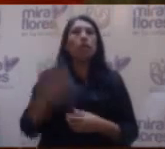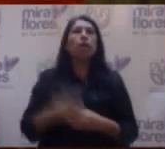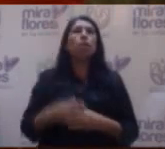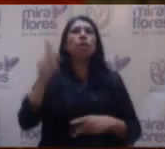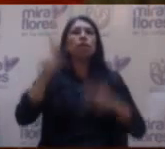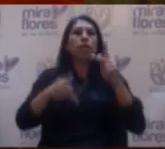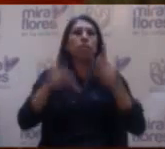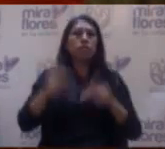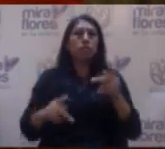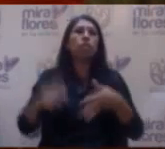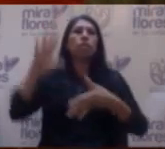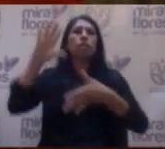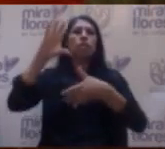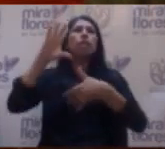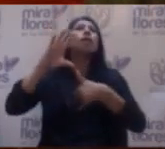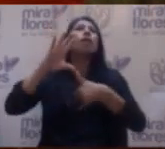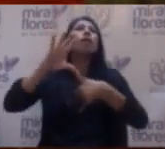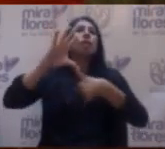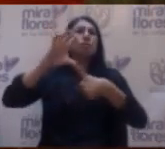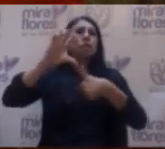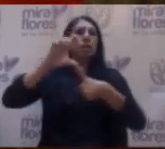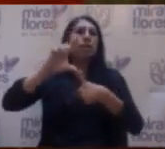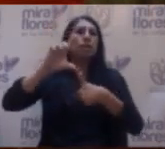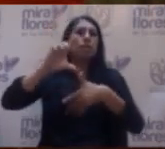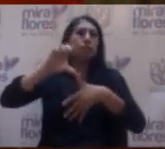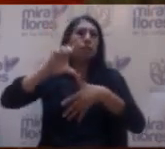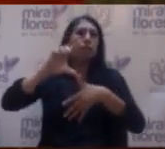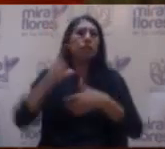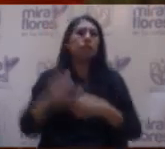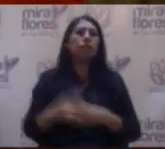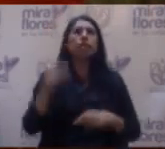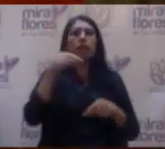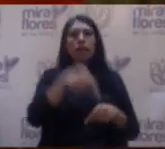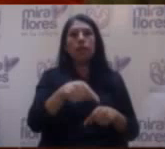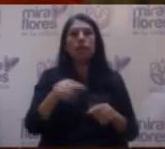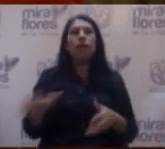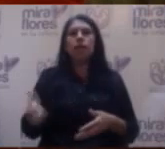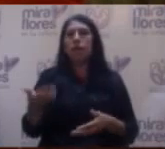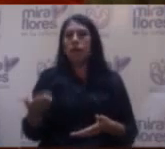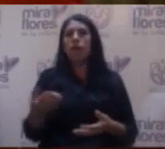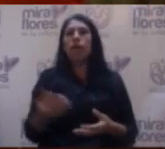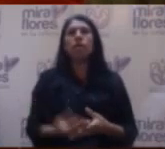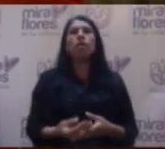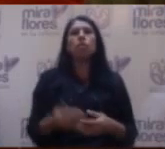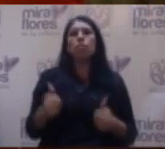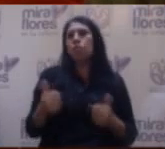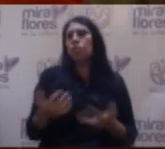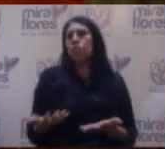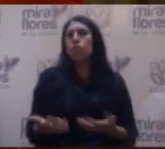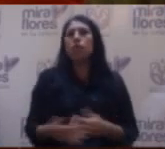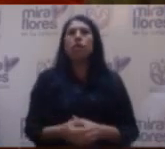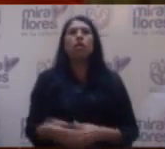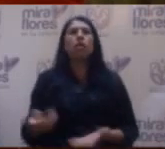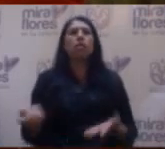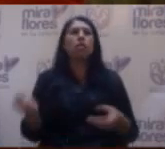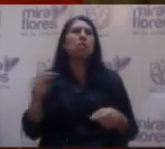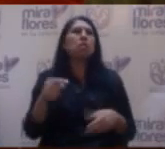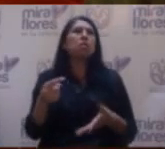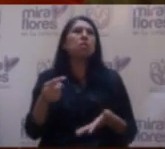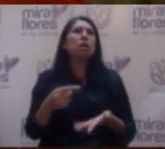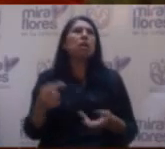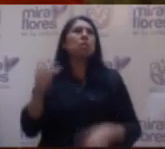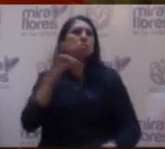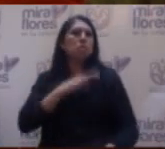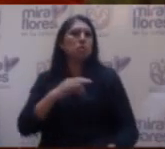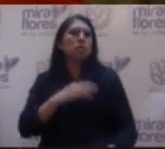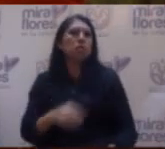en América Latina. Y aquí se recogen buenas prácticas de, entre otras, de Chile, de